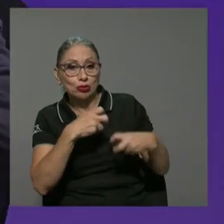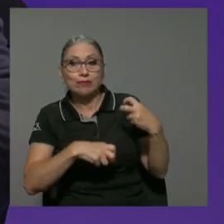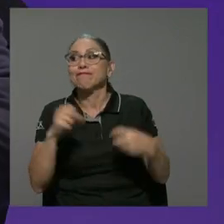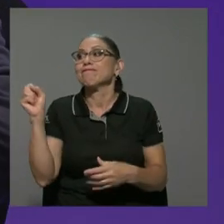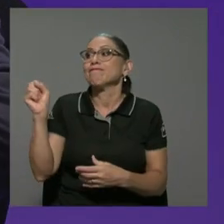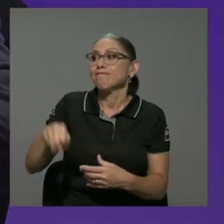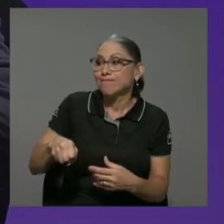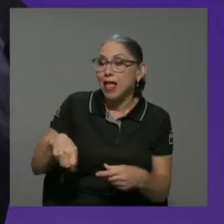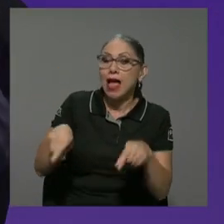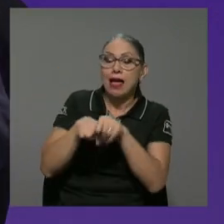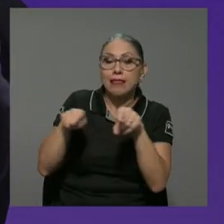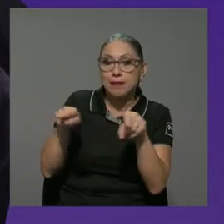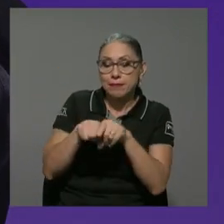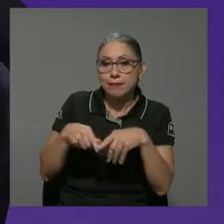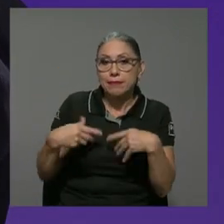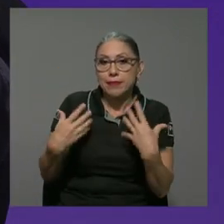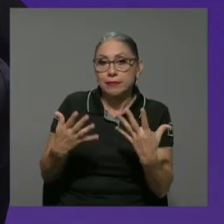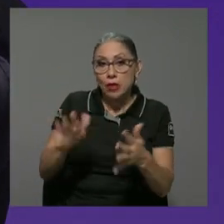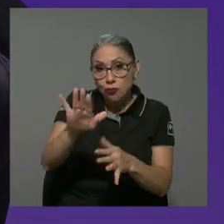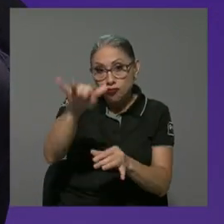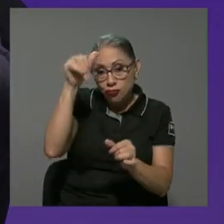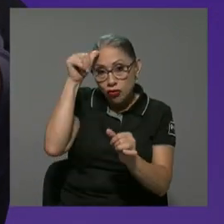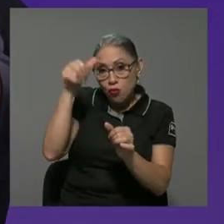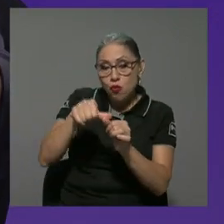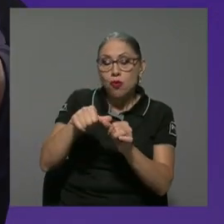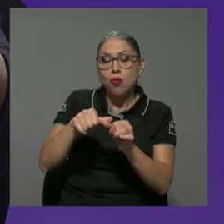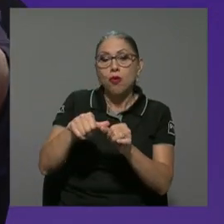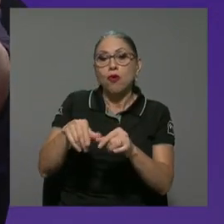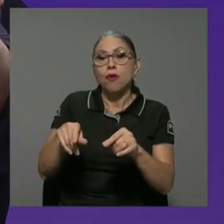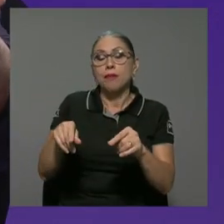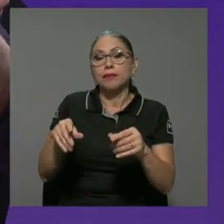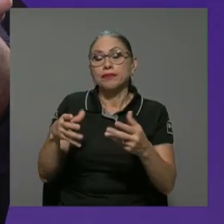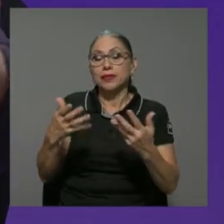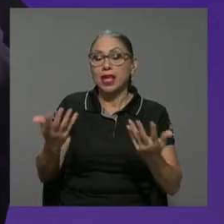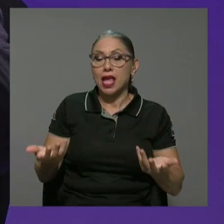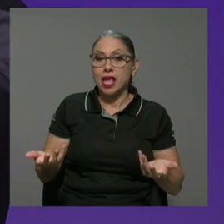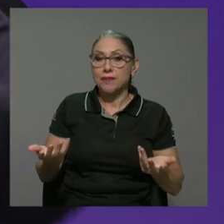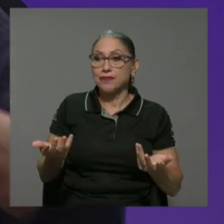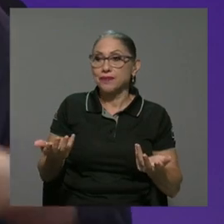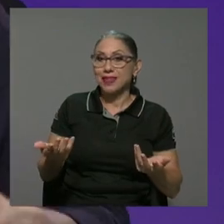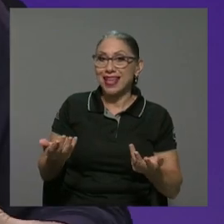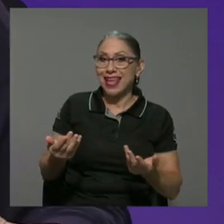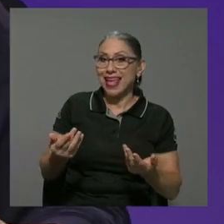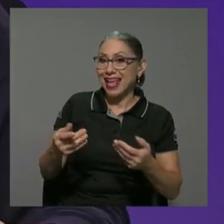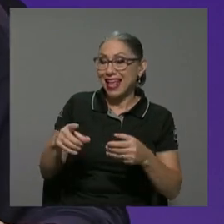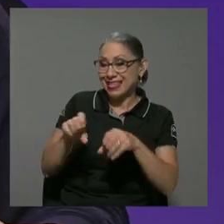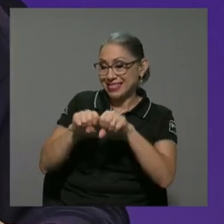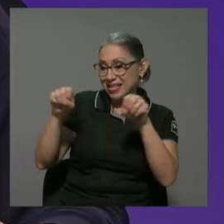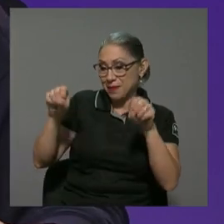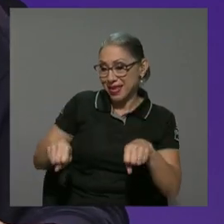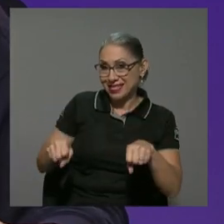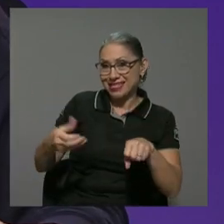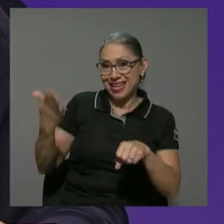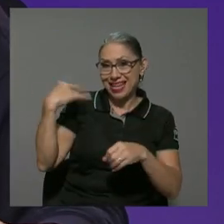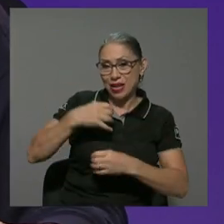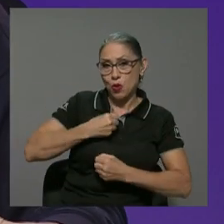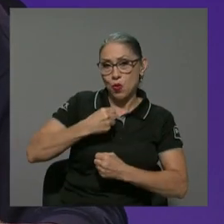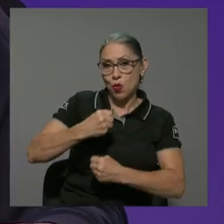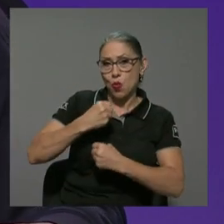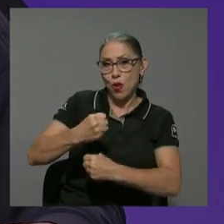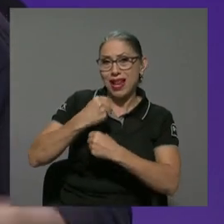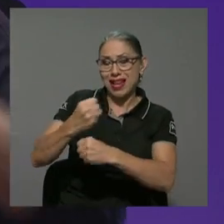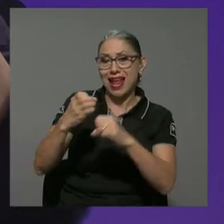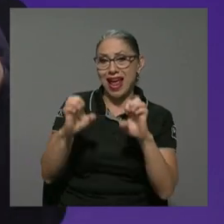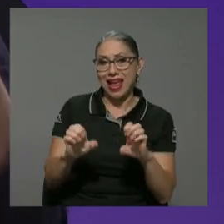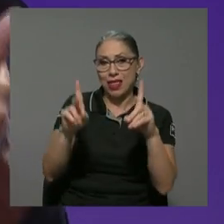estaba además, porque recordá también que el semestre que estuvo en huelga el magisterio